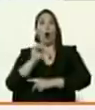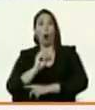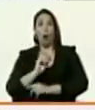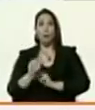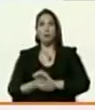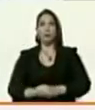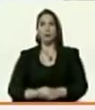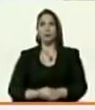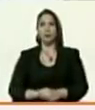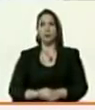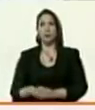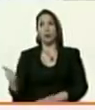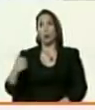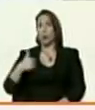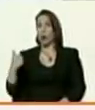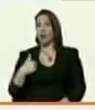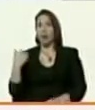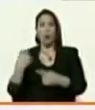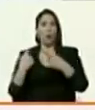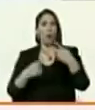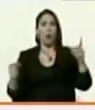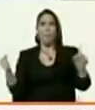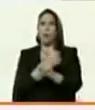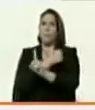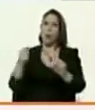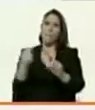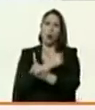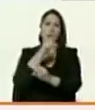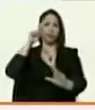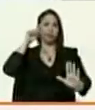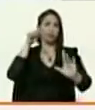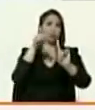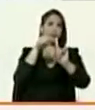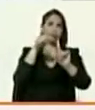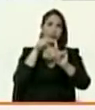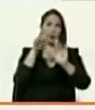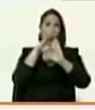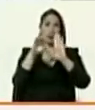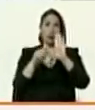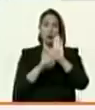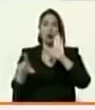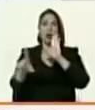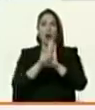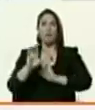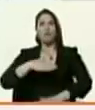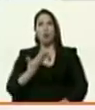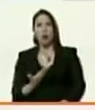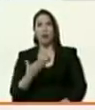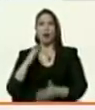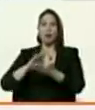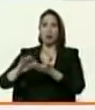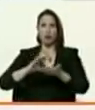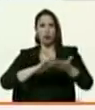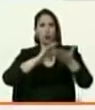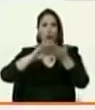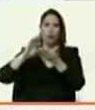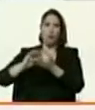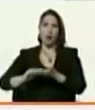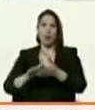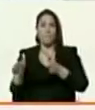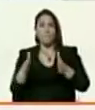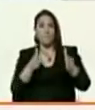ni cualquier acción al margen de la Constitución y la ley, la que pueda resolver por la